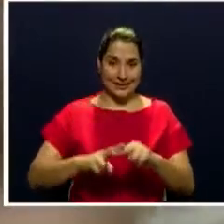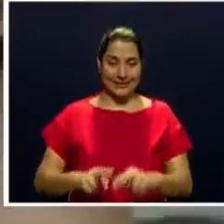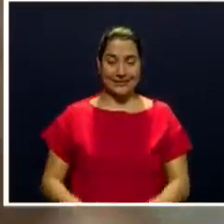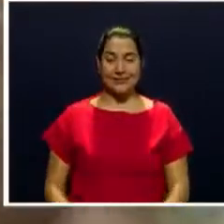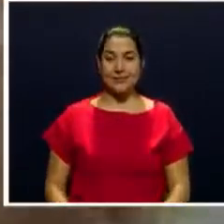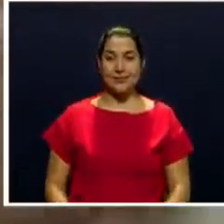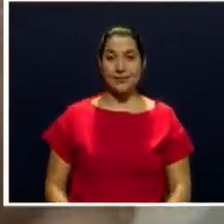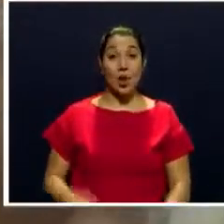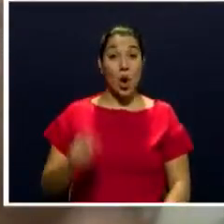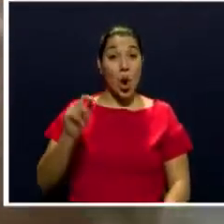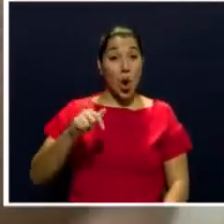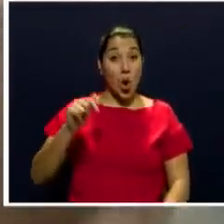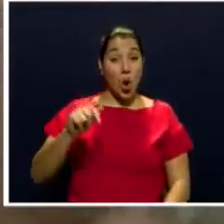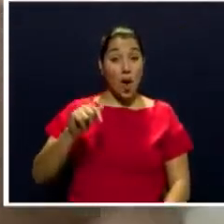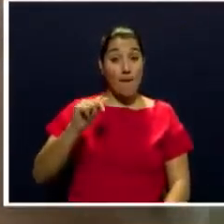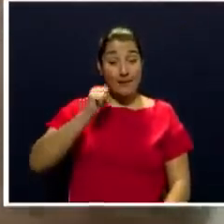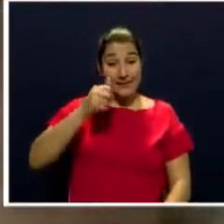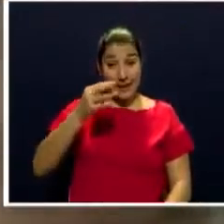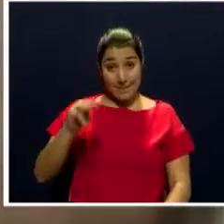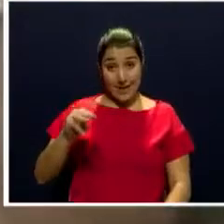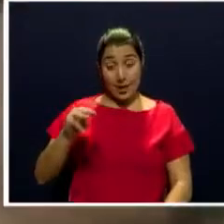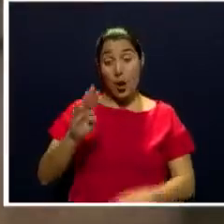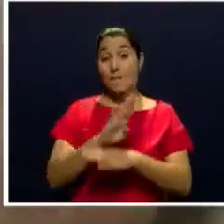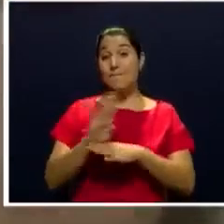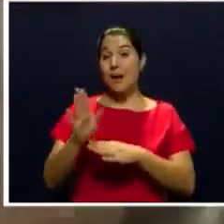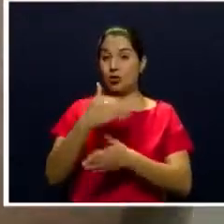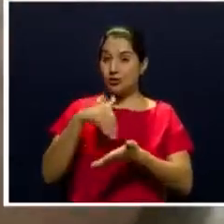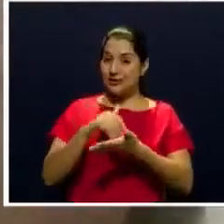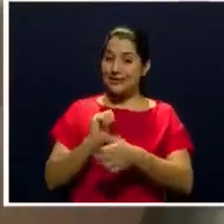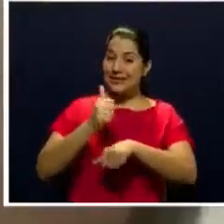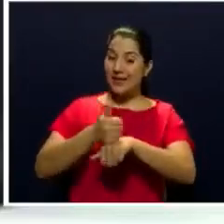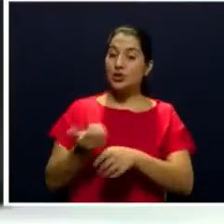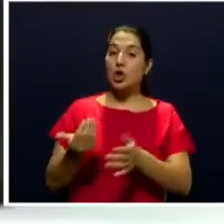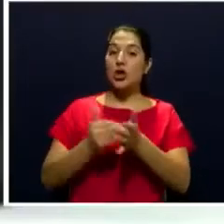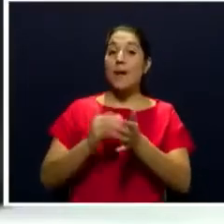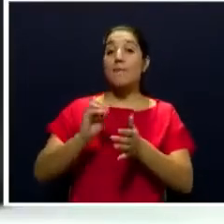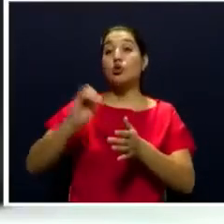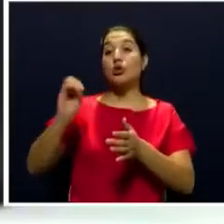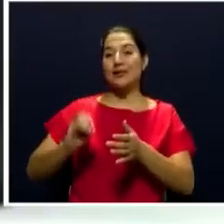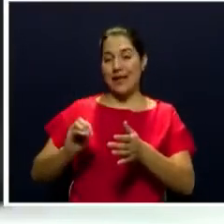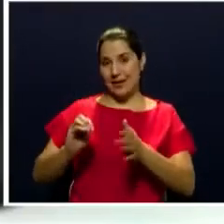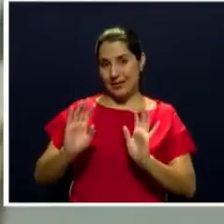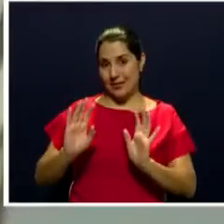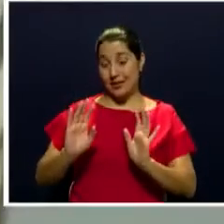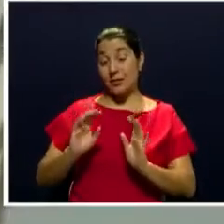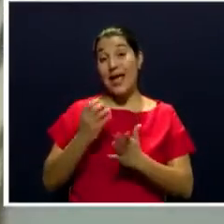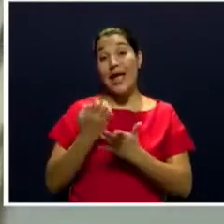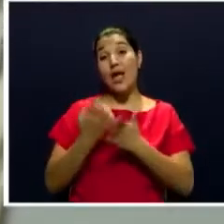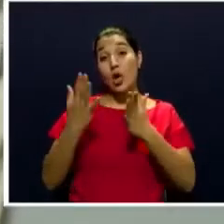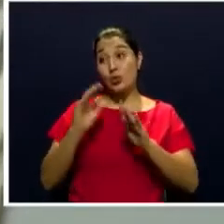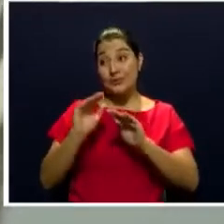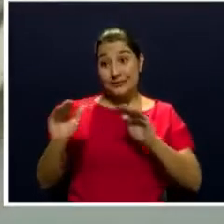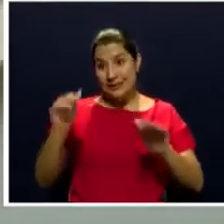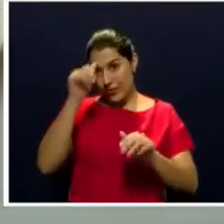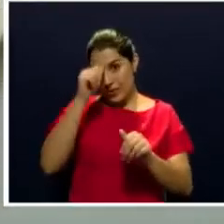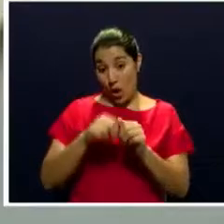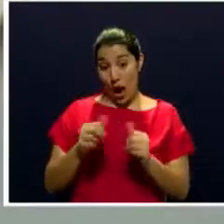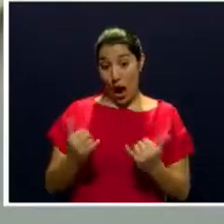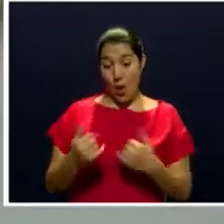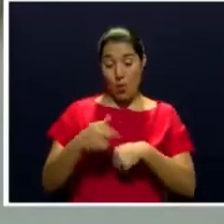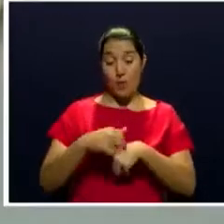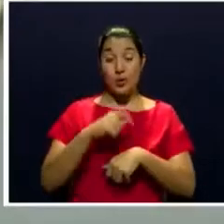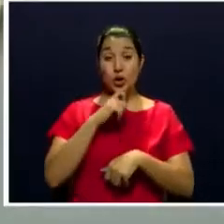este miércoles el Banco Central realizará el nuevo cálculo semanal de la tasa básica pasiva. La economista recuerda que en medio de la crisis que vive el